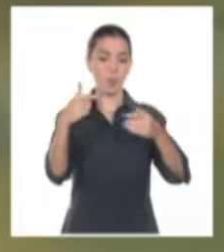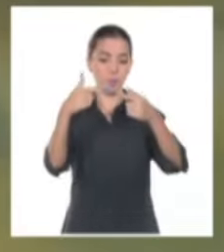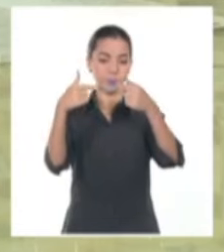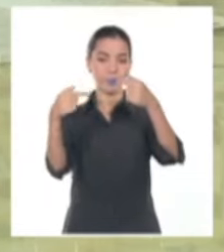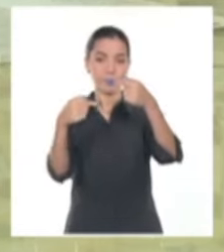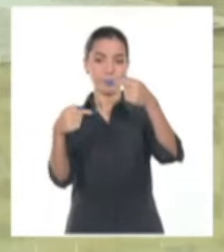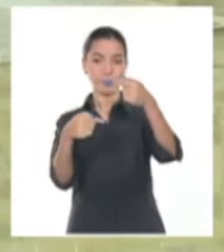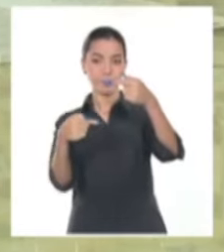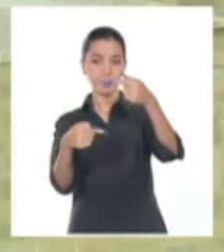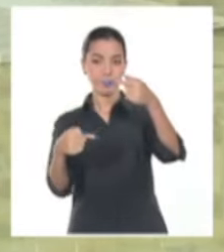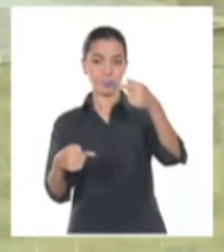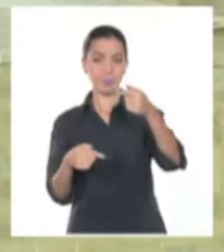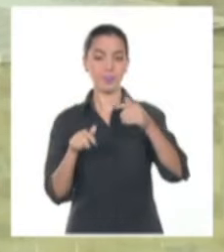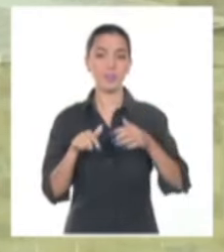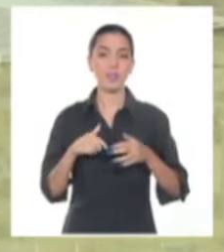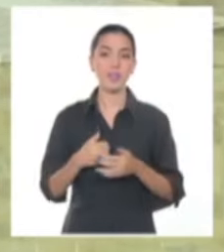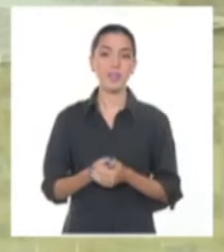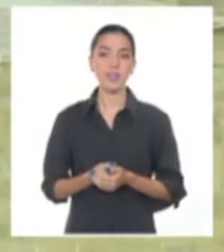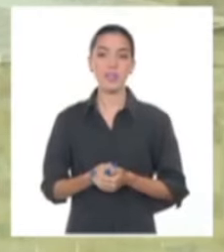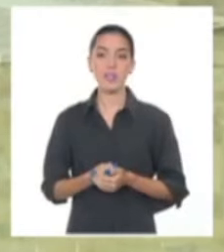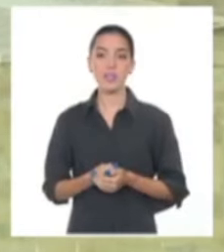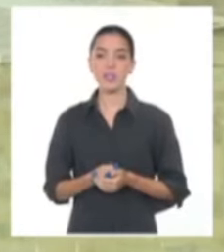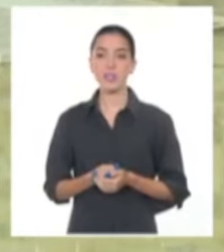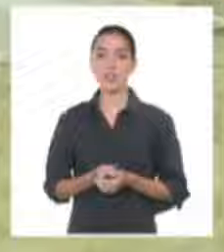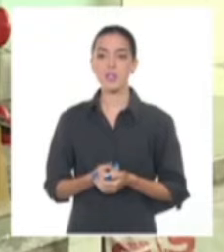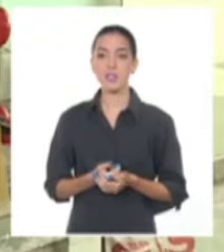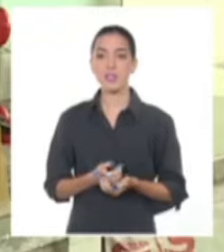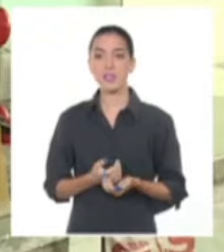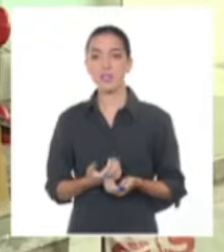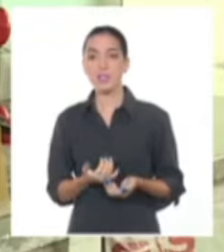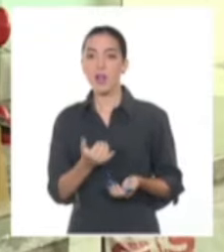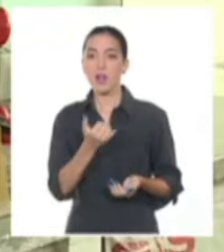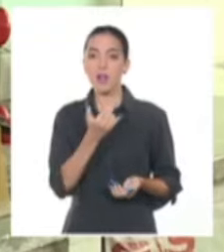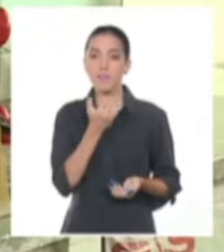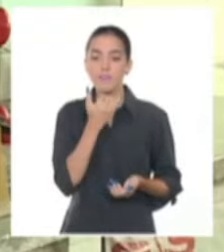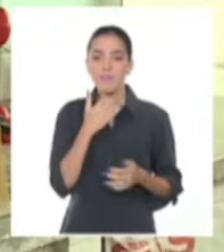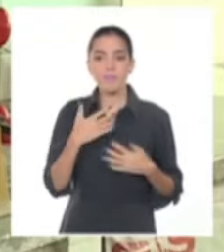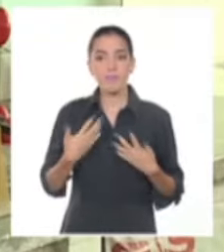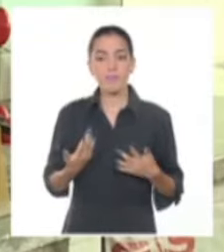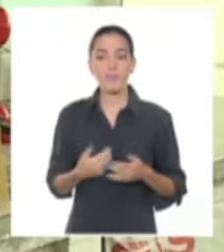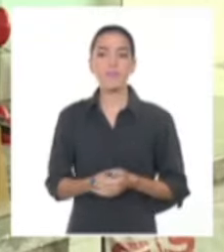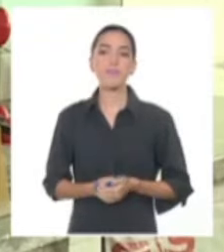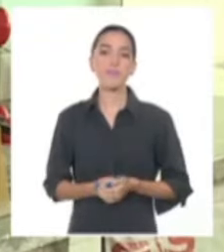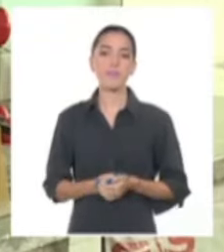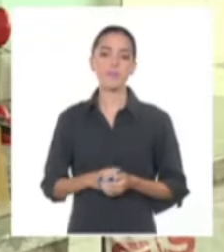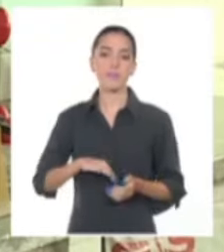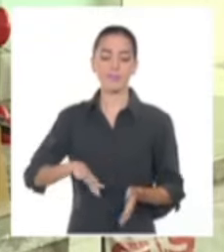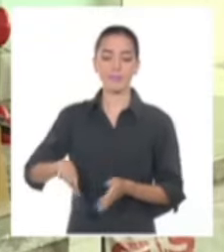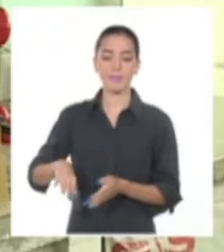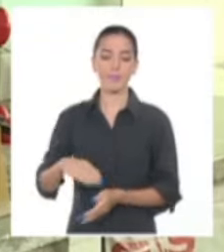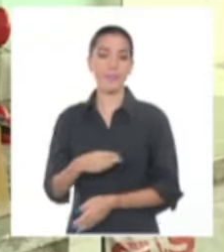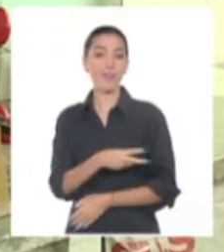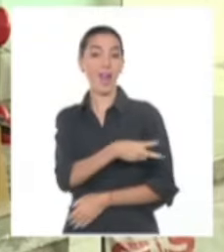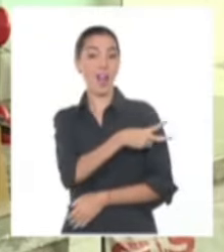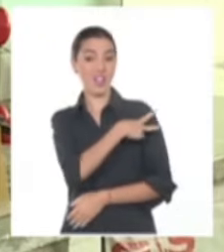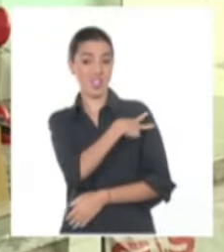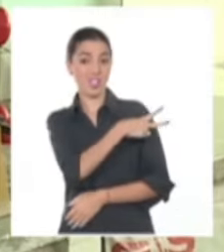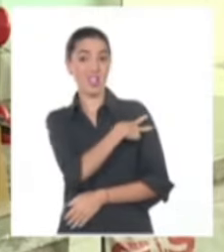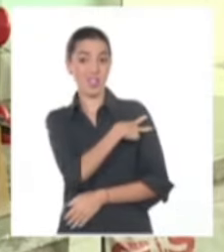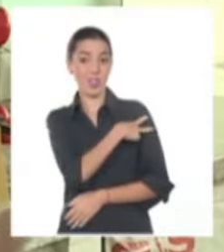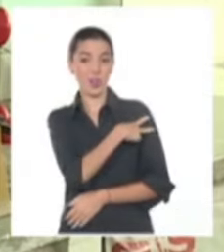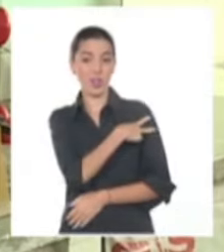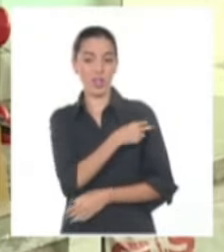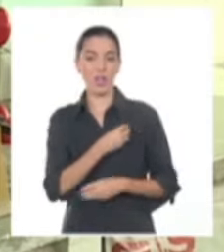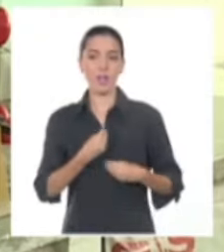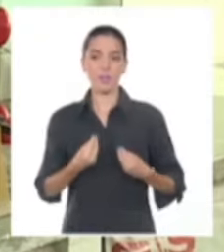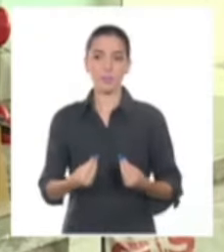ha sido todo un reto en este curso escolar. Mi gusto por la química, cuando me la dieron en la secundaria básica, me gustó y entré a IPBC